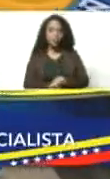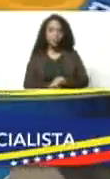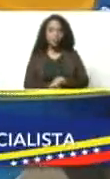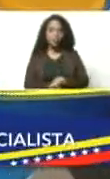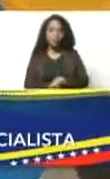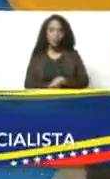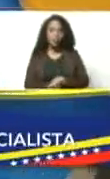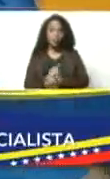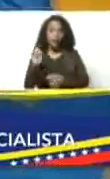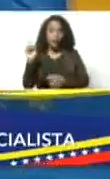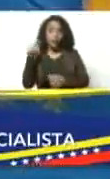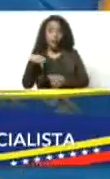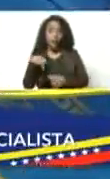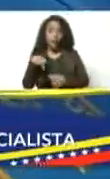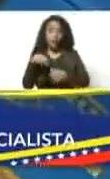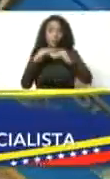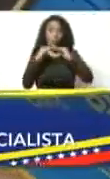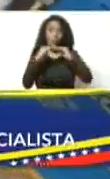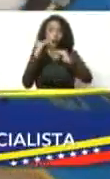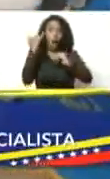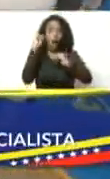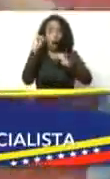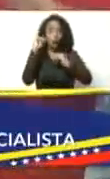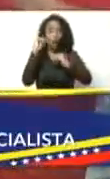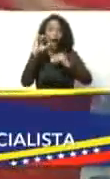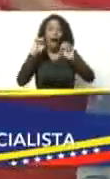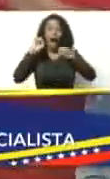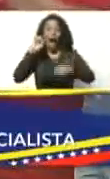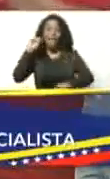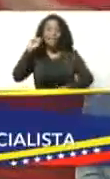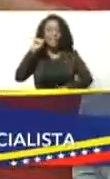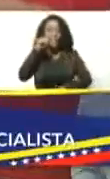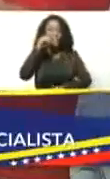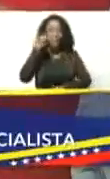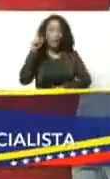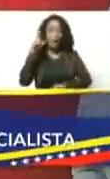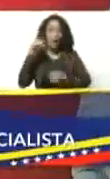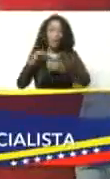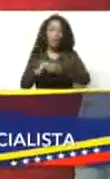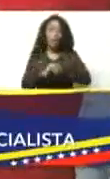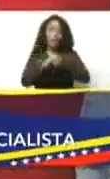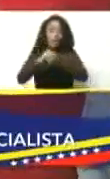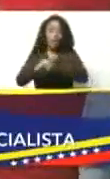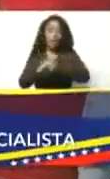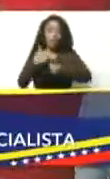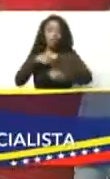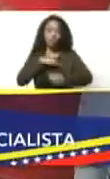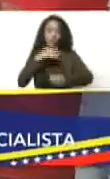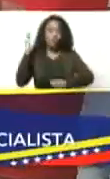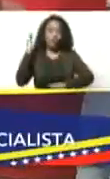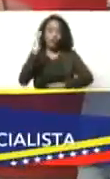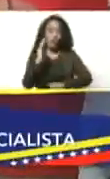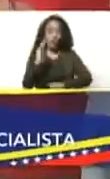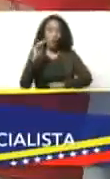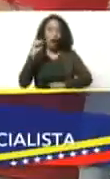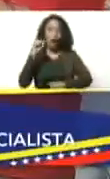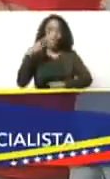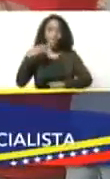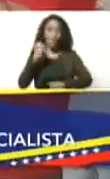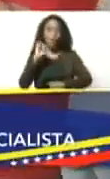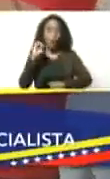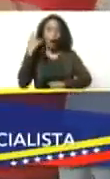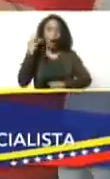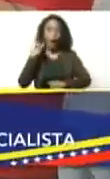El eje andino estamos trayendo lo que es la zanahoria. Ya de Trujillo, pues. De Trujillo estamos trayendo apio criollo, estamos trayendo